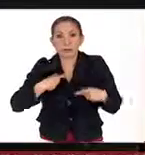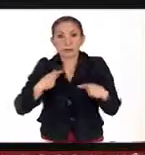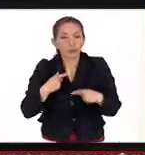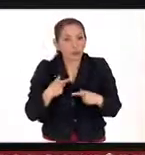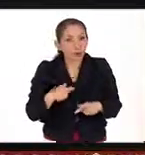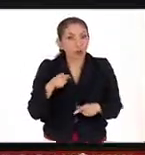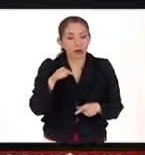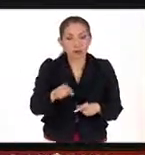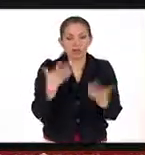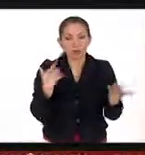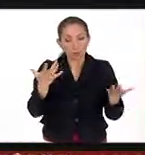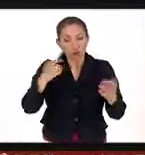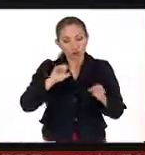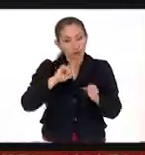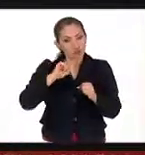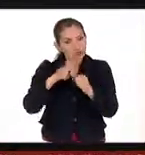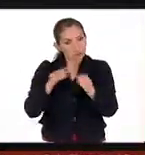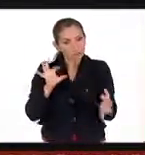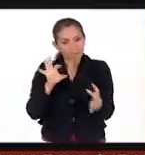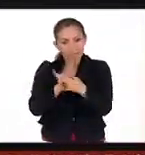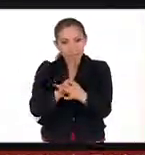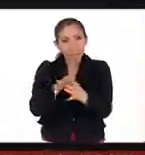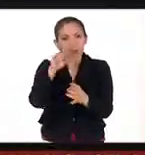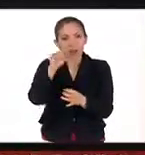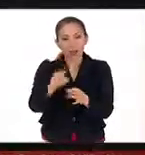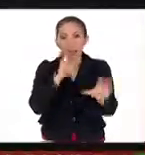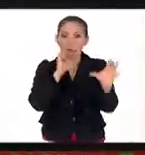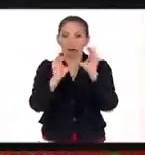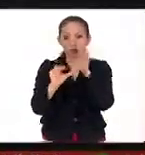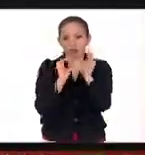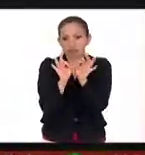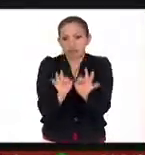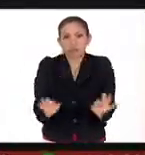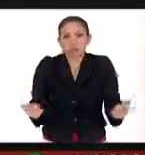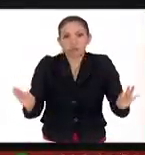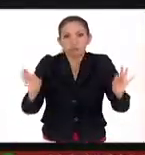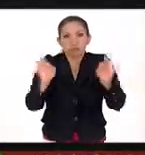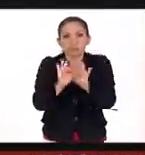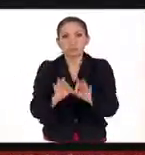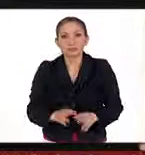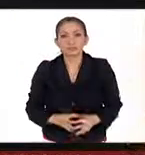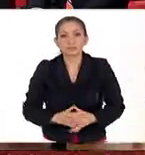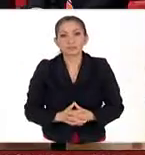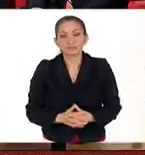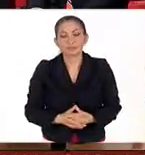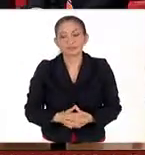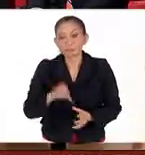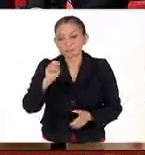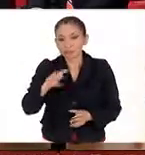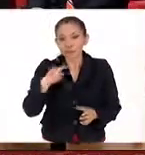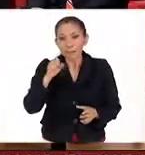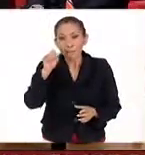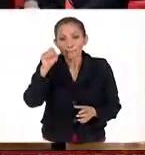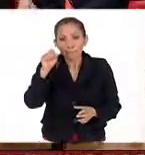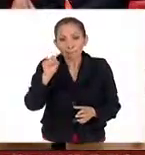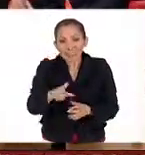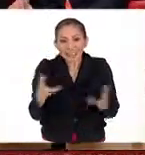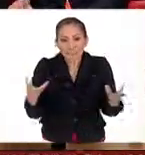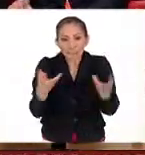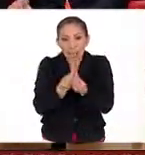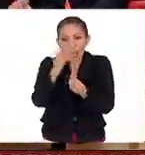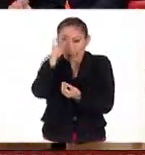somos entes sociales y la comunicación es un proceso que contempla todo esto. Sí, y además que forma parte de